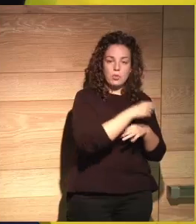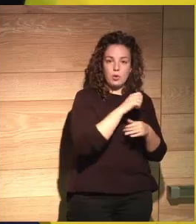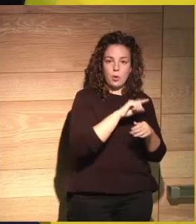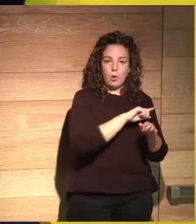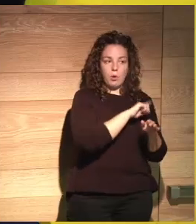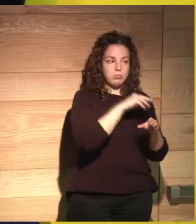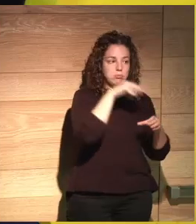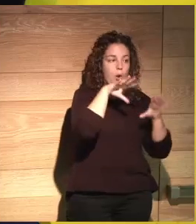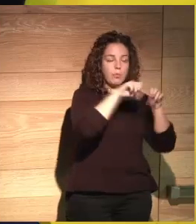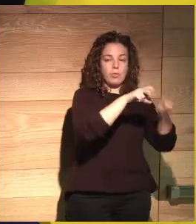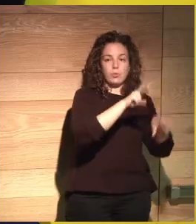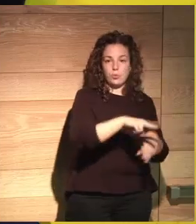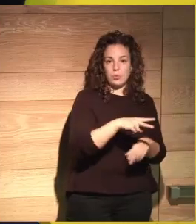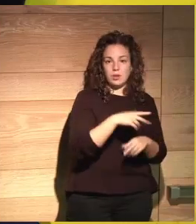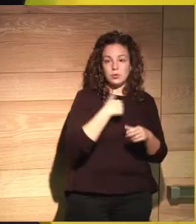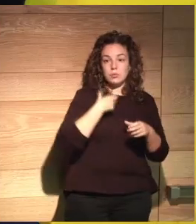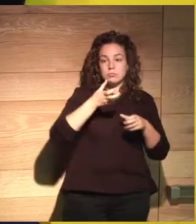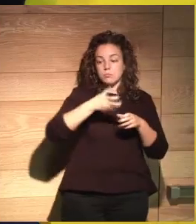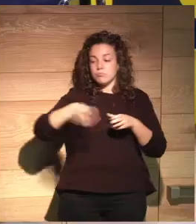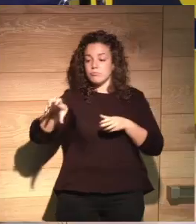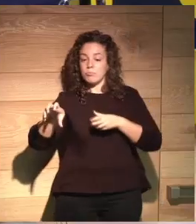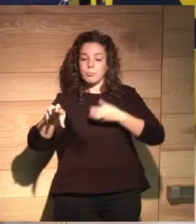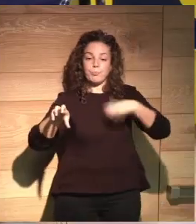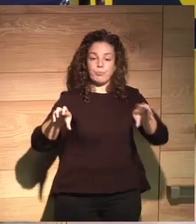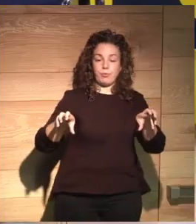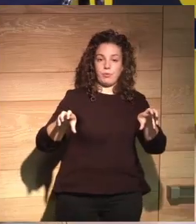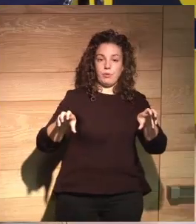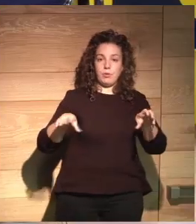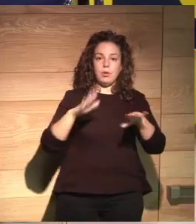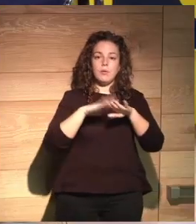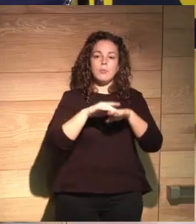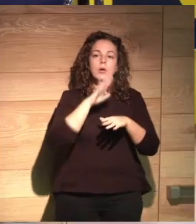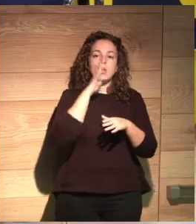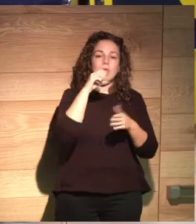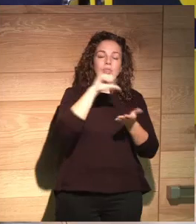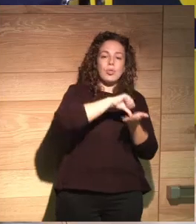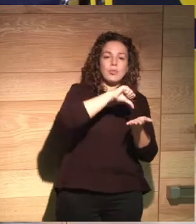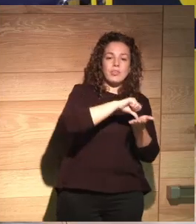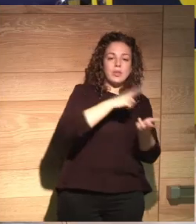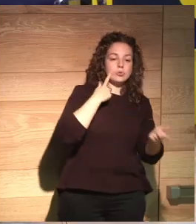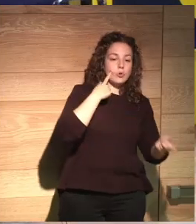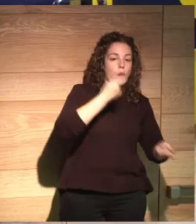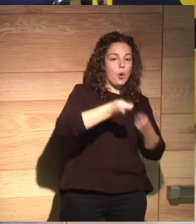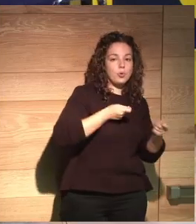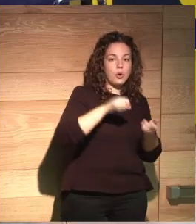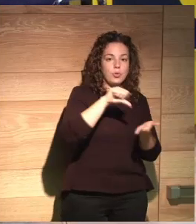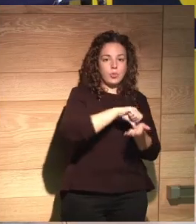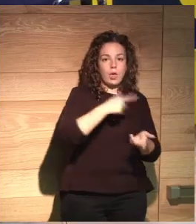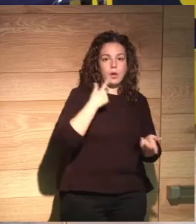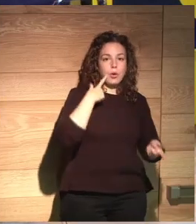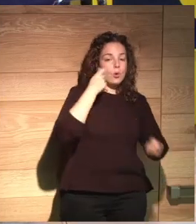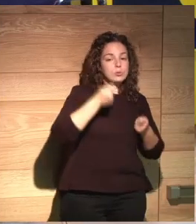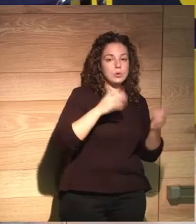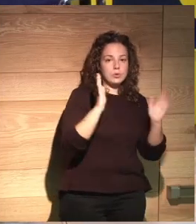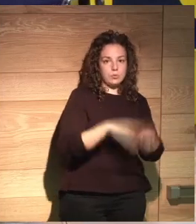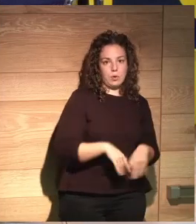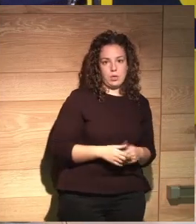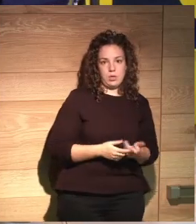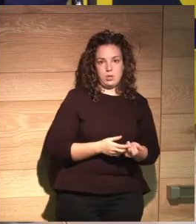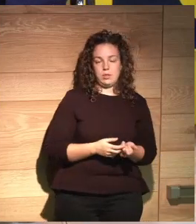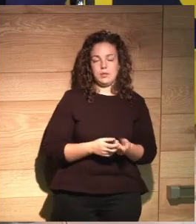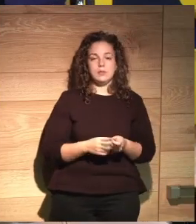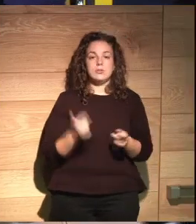entre las chivitas lauro para que los ciudadanos no tienen el control más de esa ciudad física y doctores eso yo